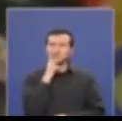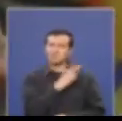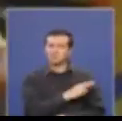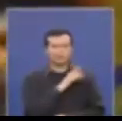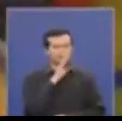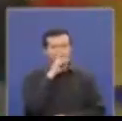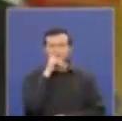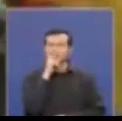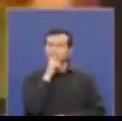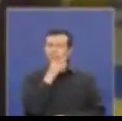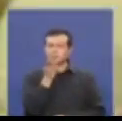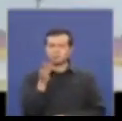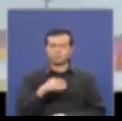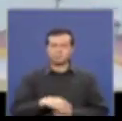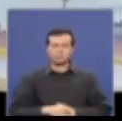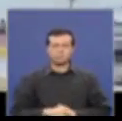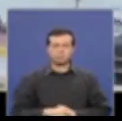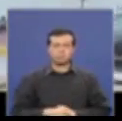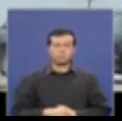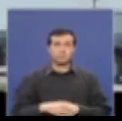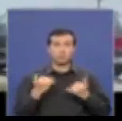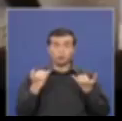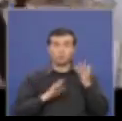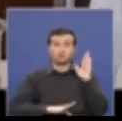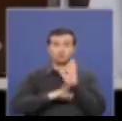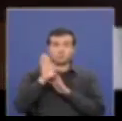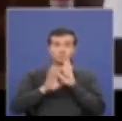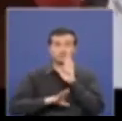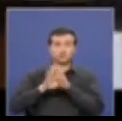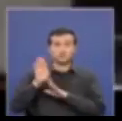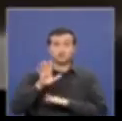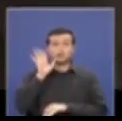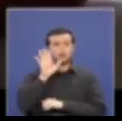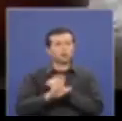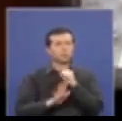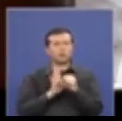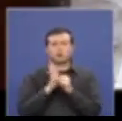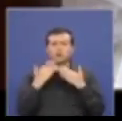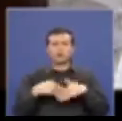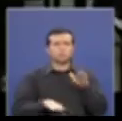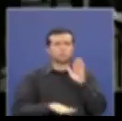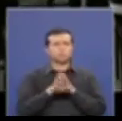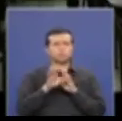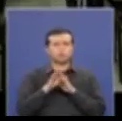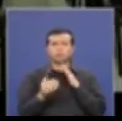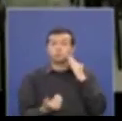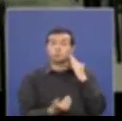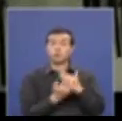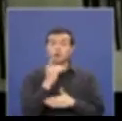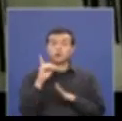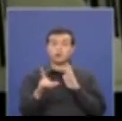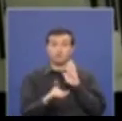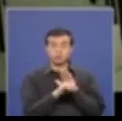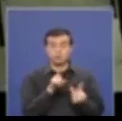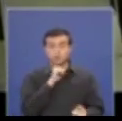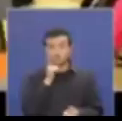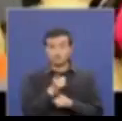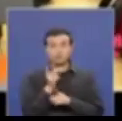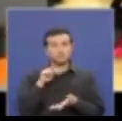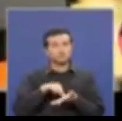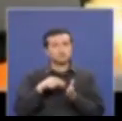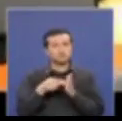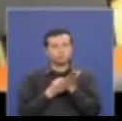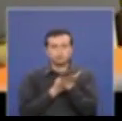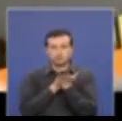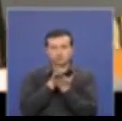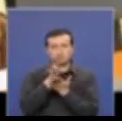Mintieron como siempre. Avances históricos en apenas 5 años con la aplicación de una ley que marca el